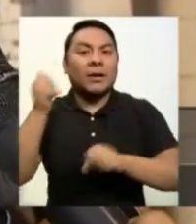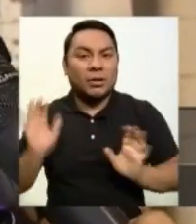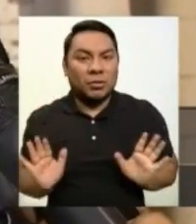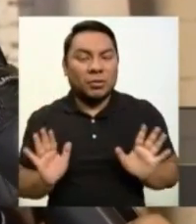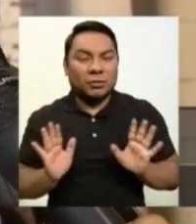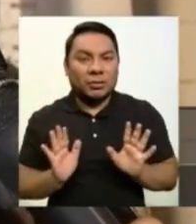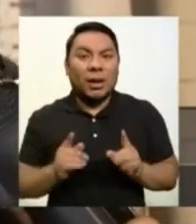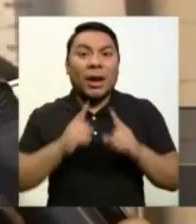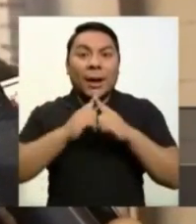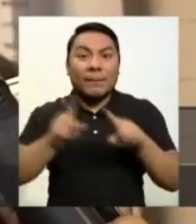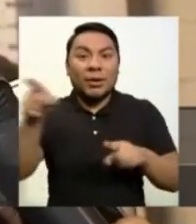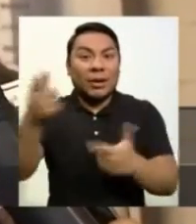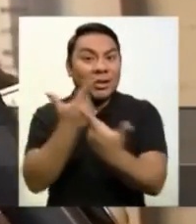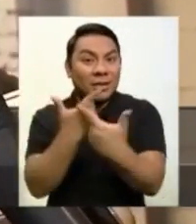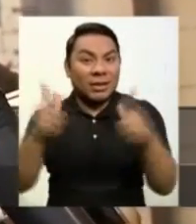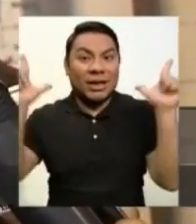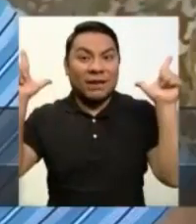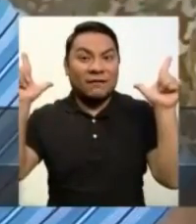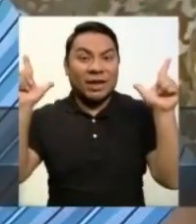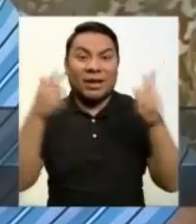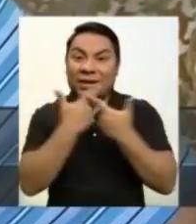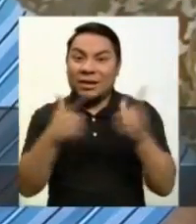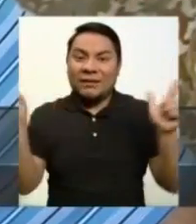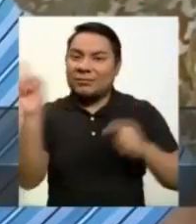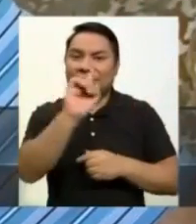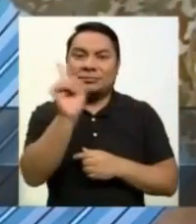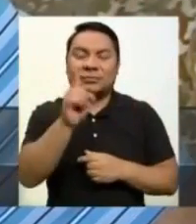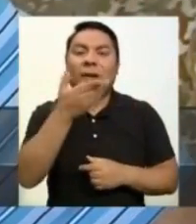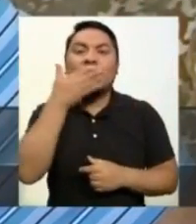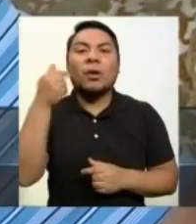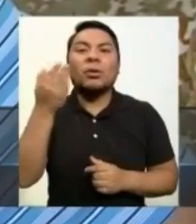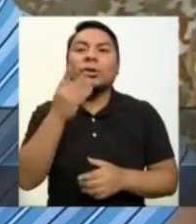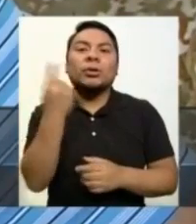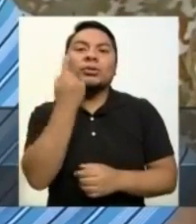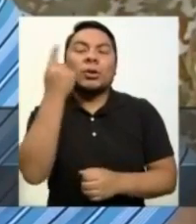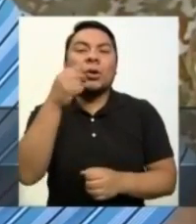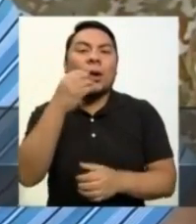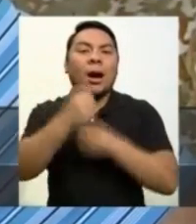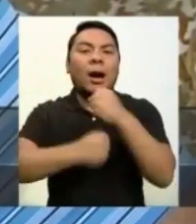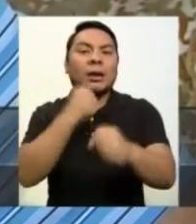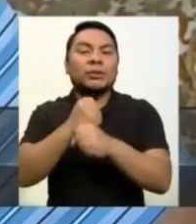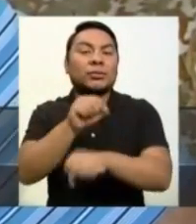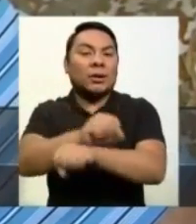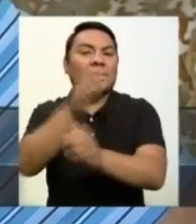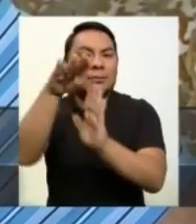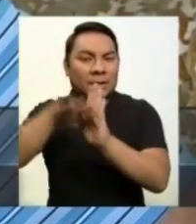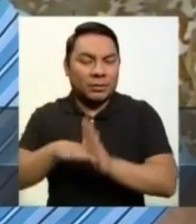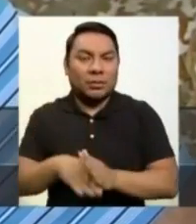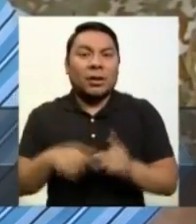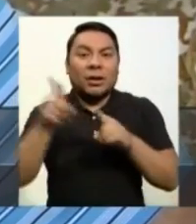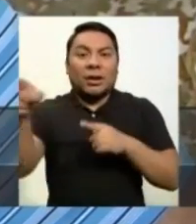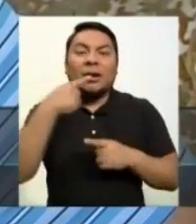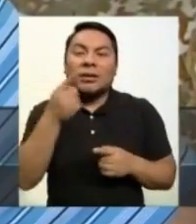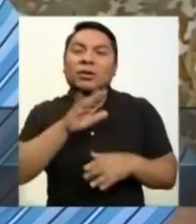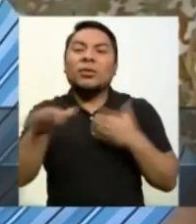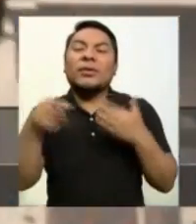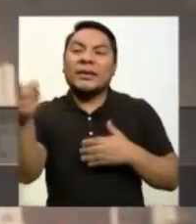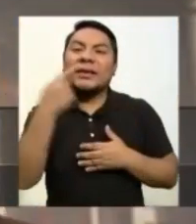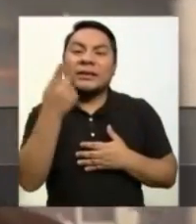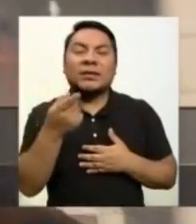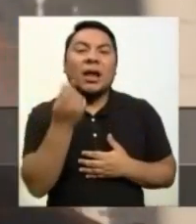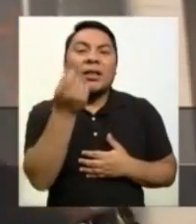prevé, pero decirle inmunidad total. Porque él siempre ha mantenido una posición firme de que el dinero de Ecoteva era de